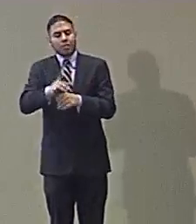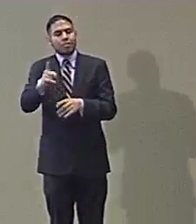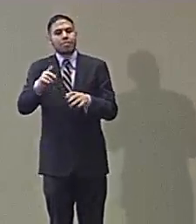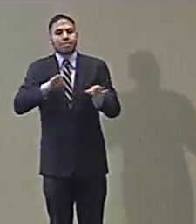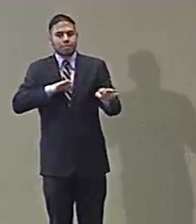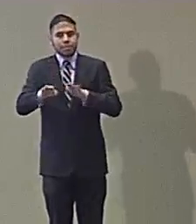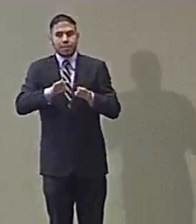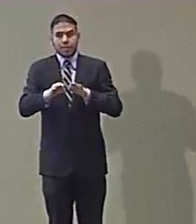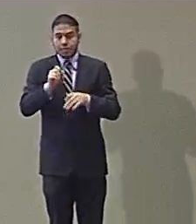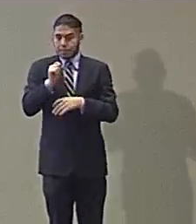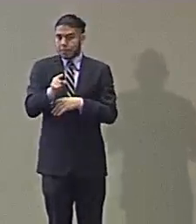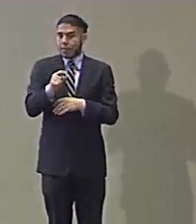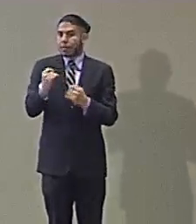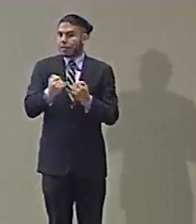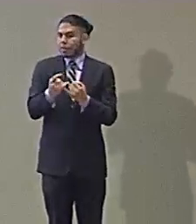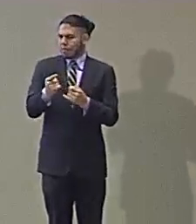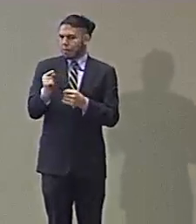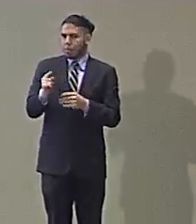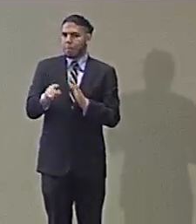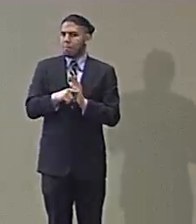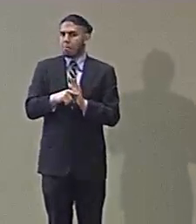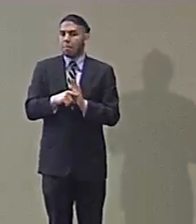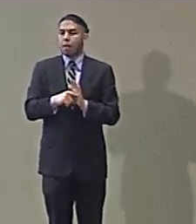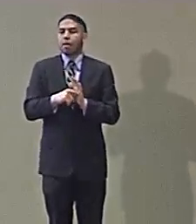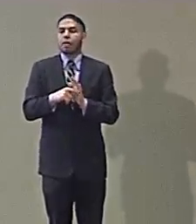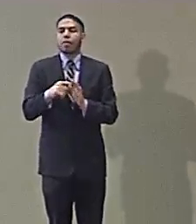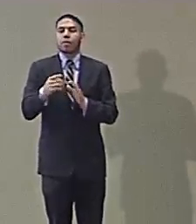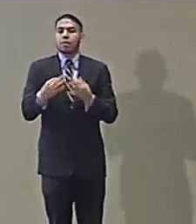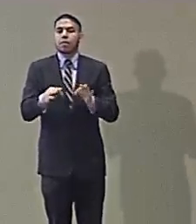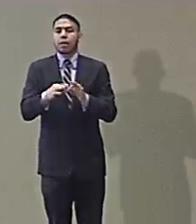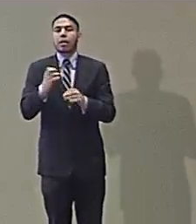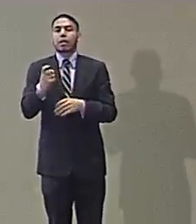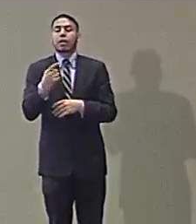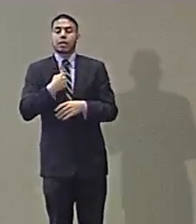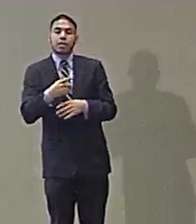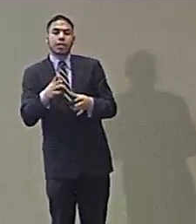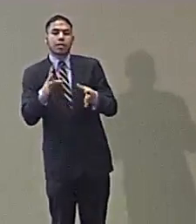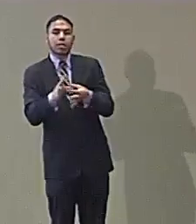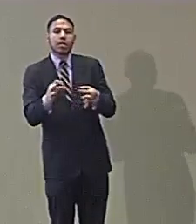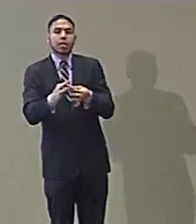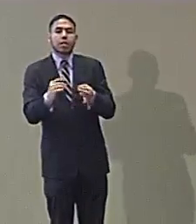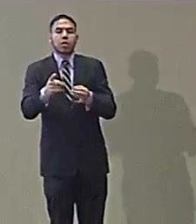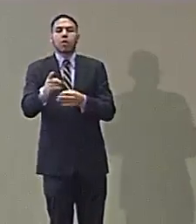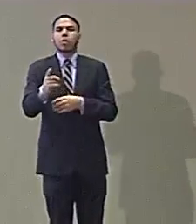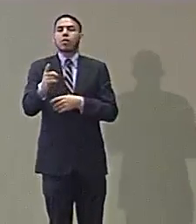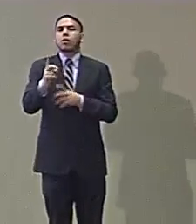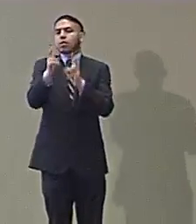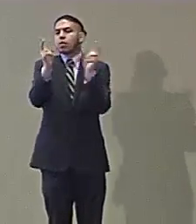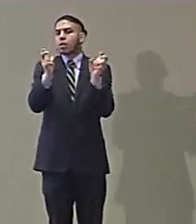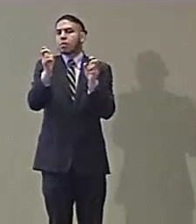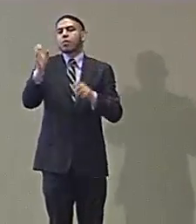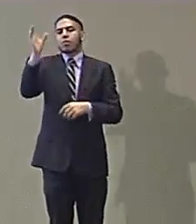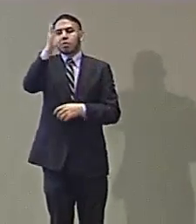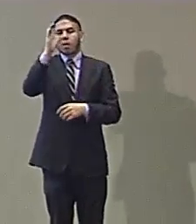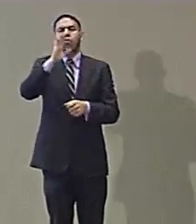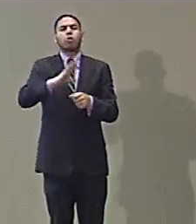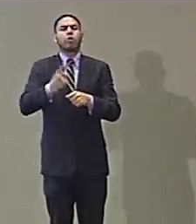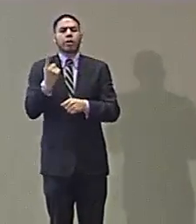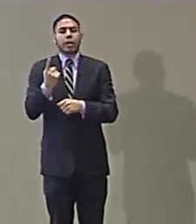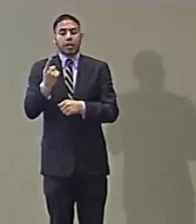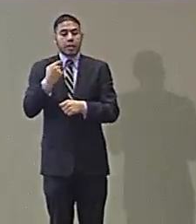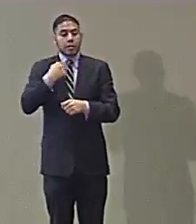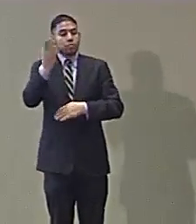también pero no por eso menos importante comentamos con marc aquí está tema de turismo cultural porque porque hemos sido muy